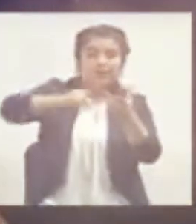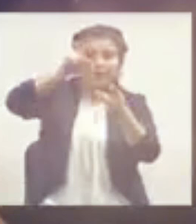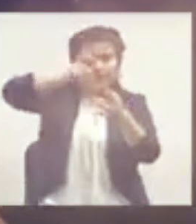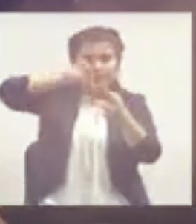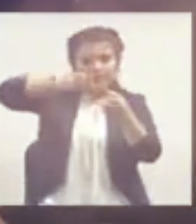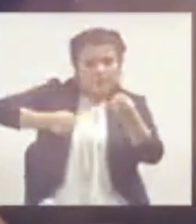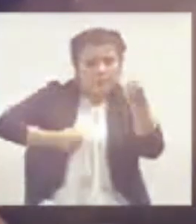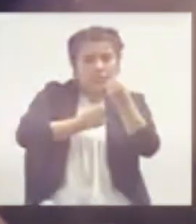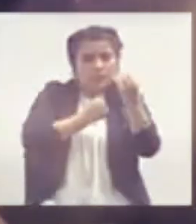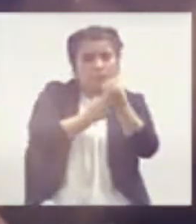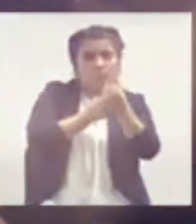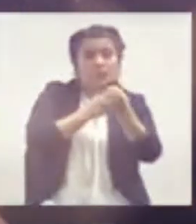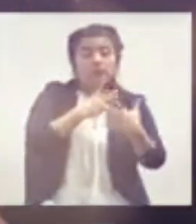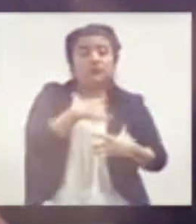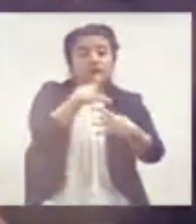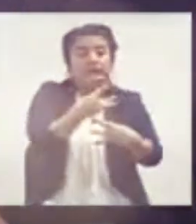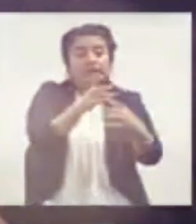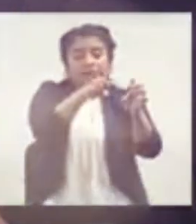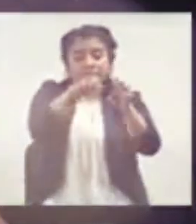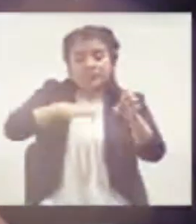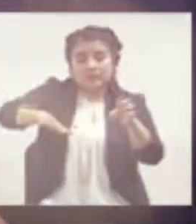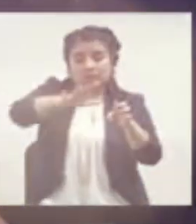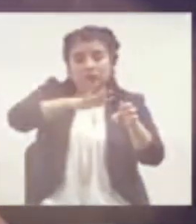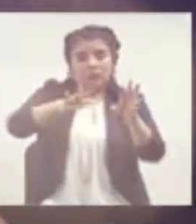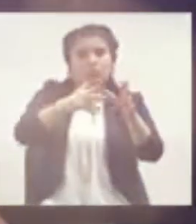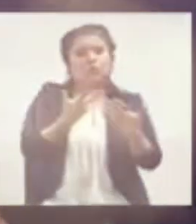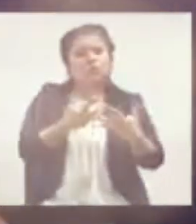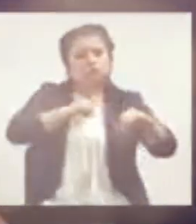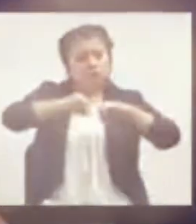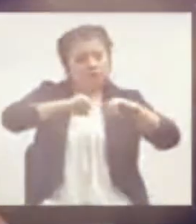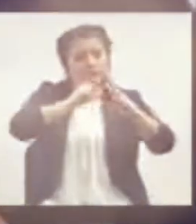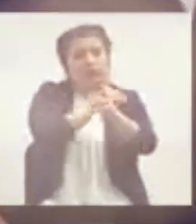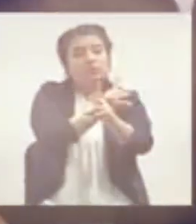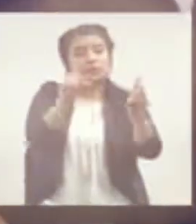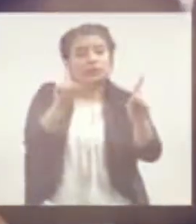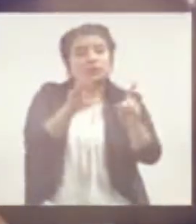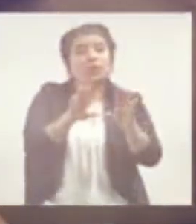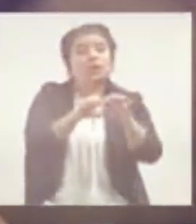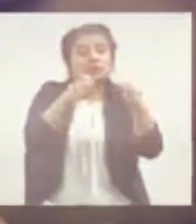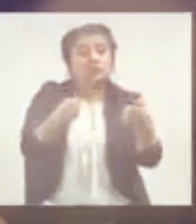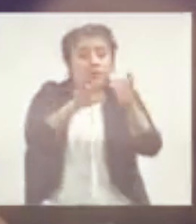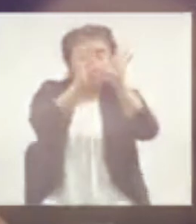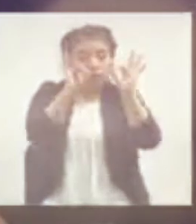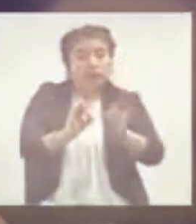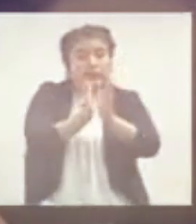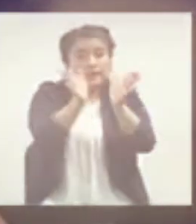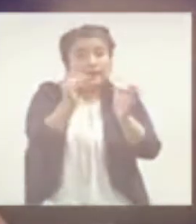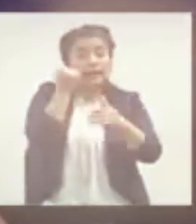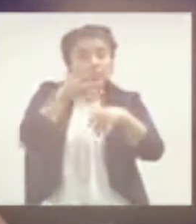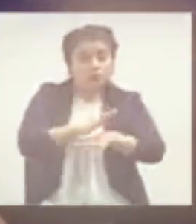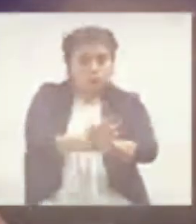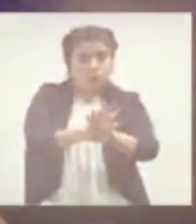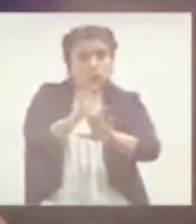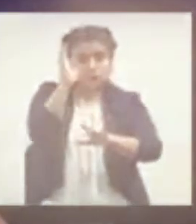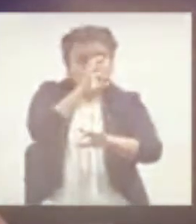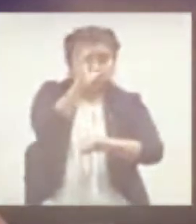intereses de todos mediante proceso de toma de decisiones democráticas. Esto significa que en términos generales se debe buscar la inclusión y no